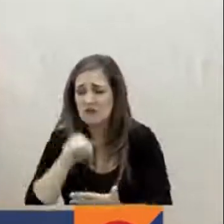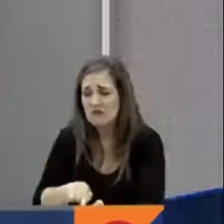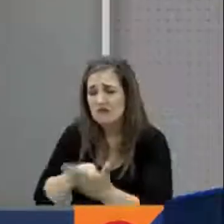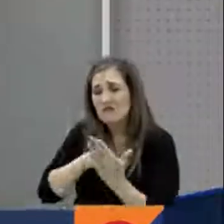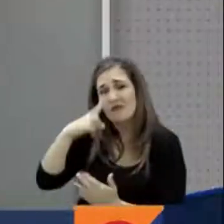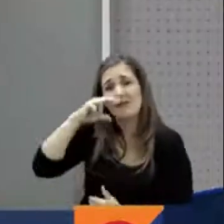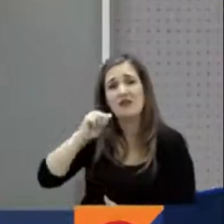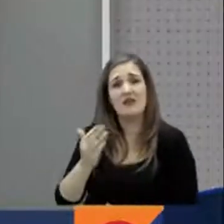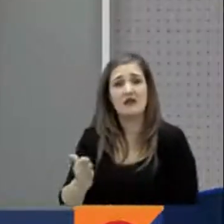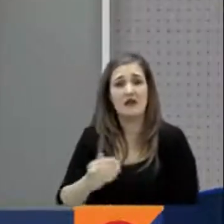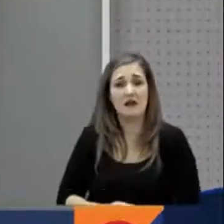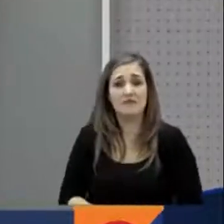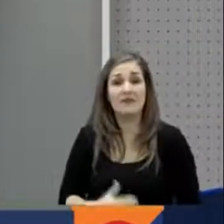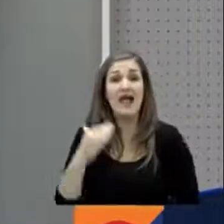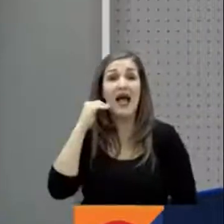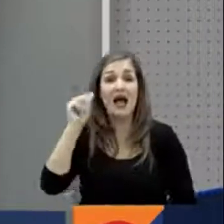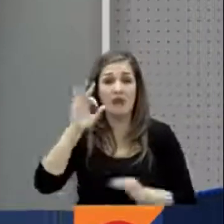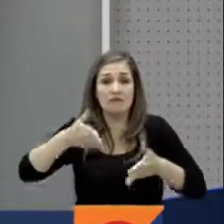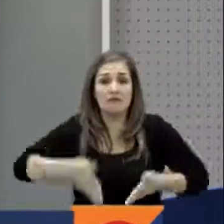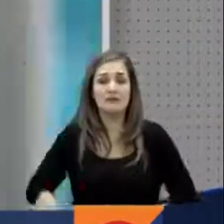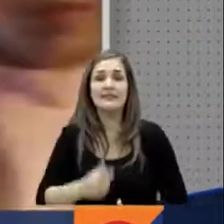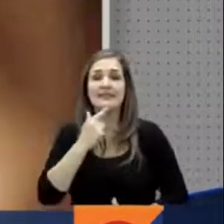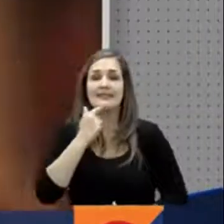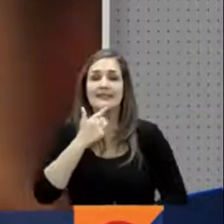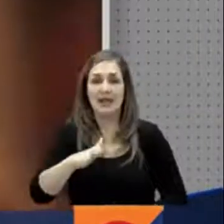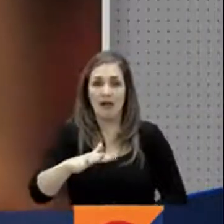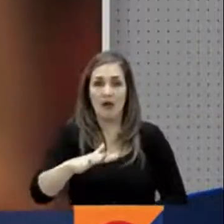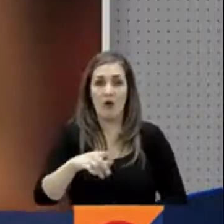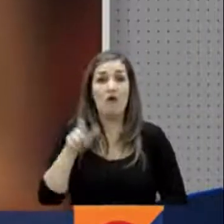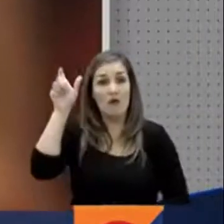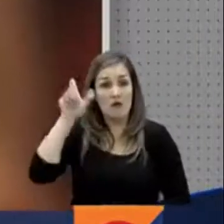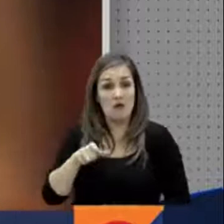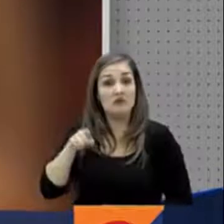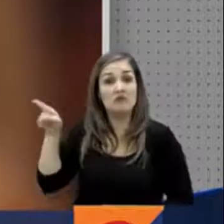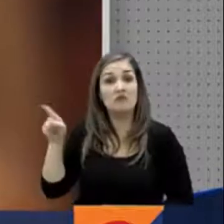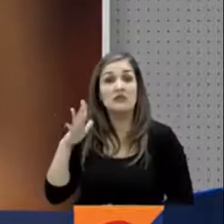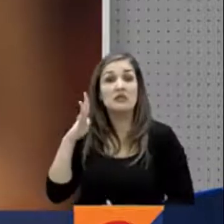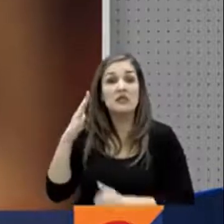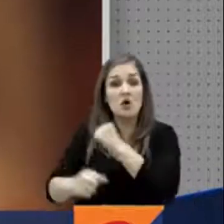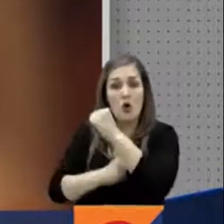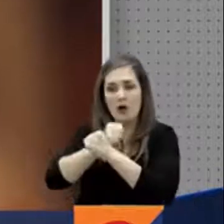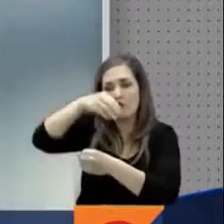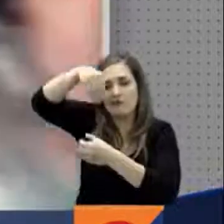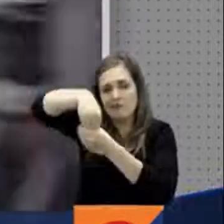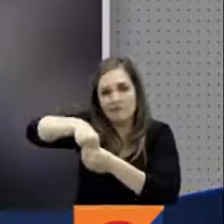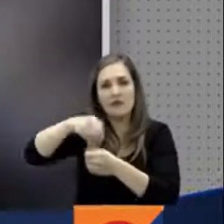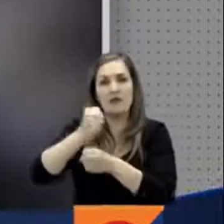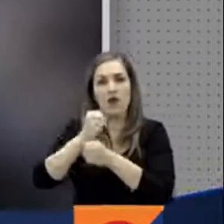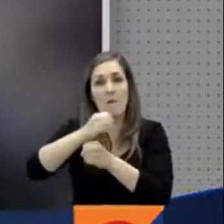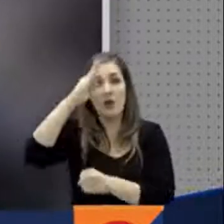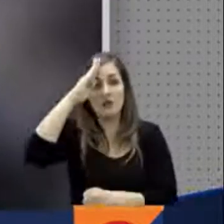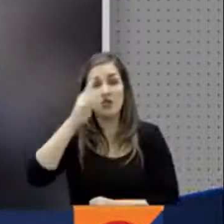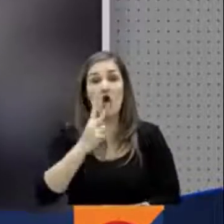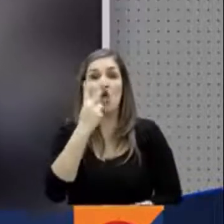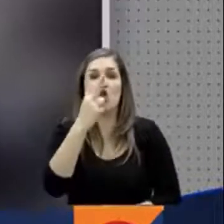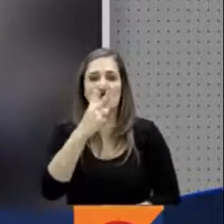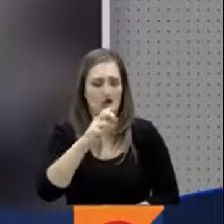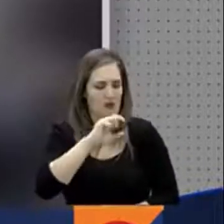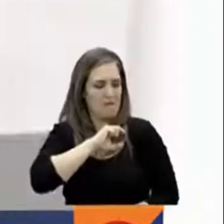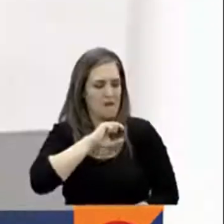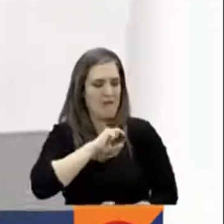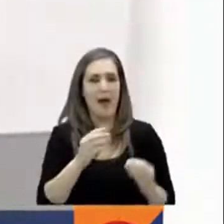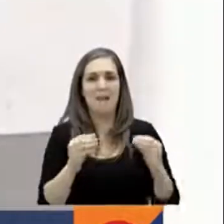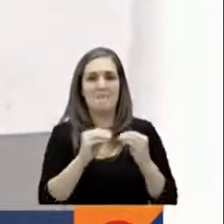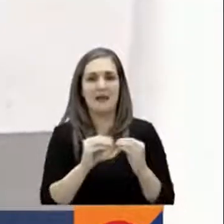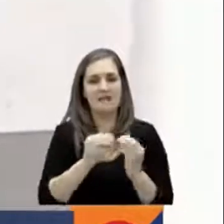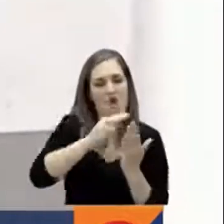quería. Vanessa, oriunda de Sincelejo, llevaba 5 años en la institución. Tenía 2 condecoraciones y 11 felicitaciones en su hoja de